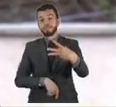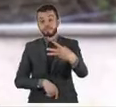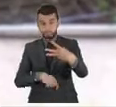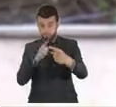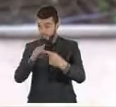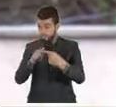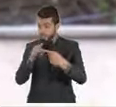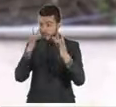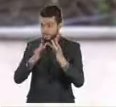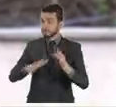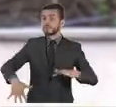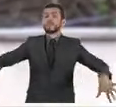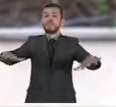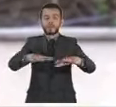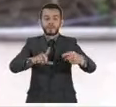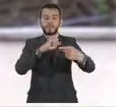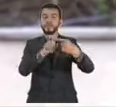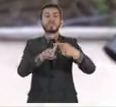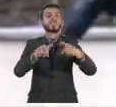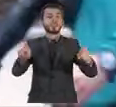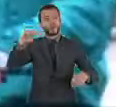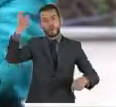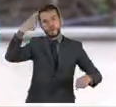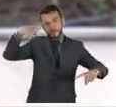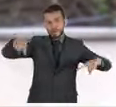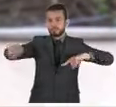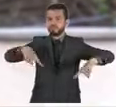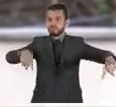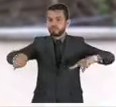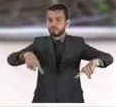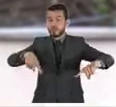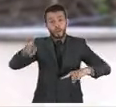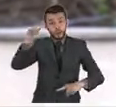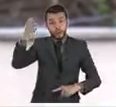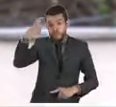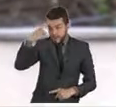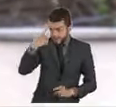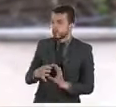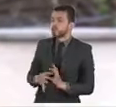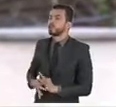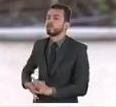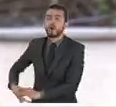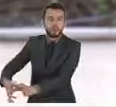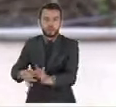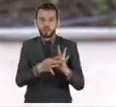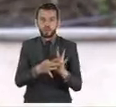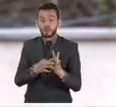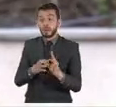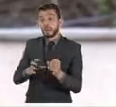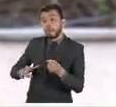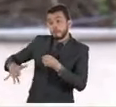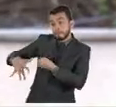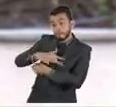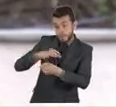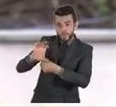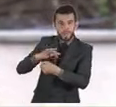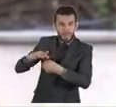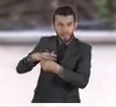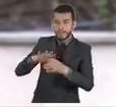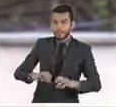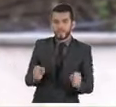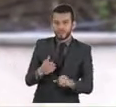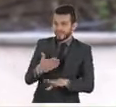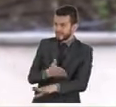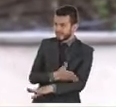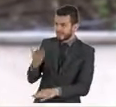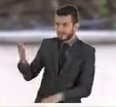tiene que ver con todo el componente de gobernanza, de una gobernanza regional y metropolitana, como se abordó en la mañana del día de